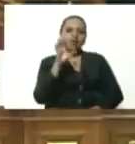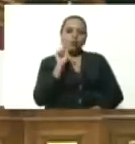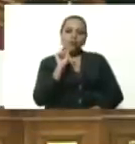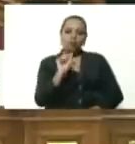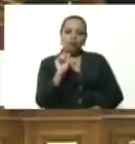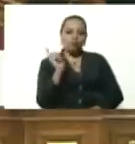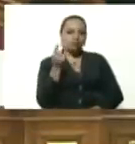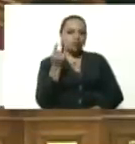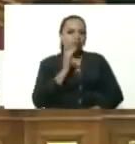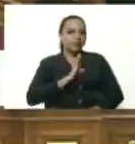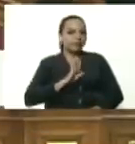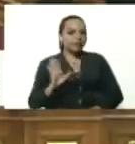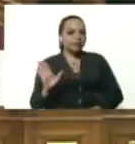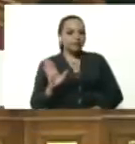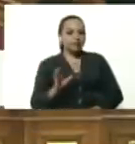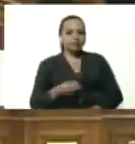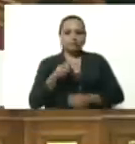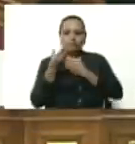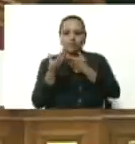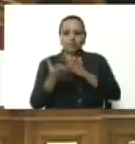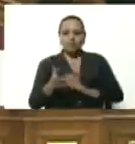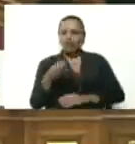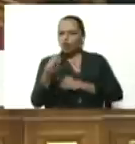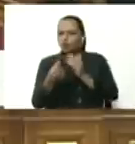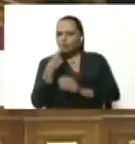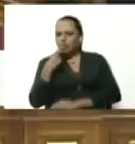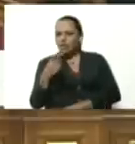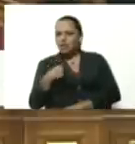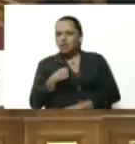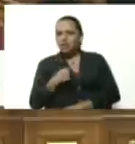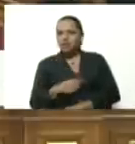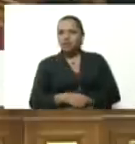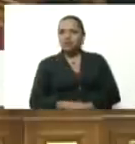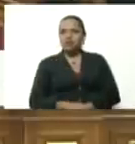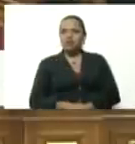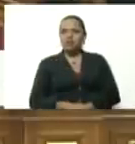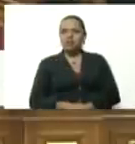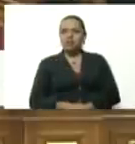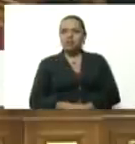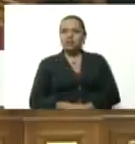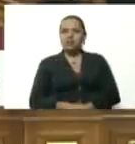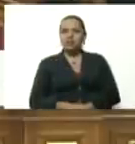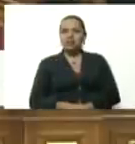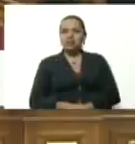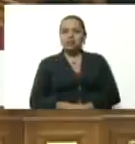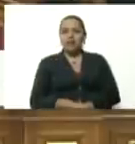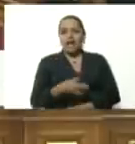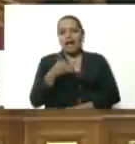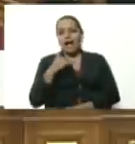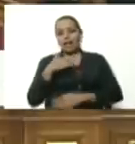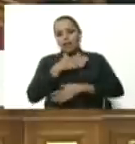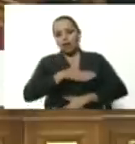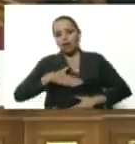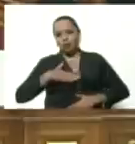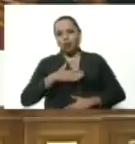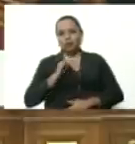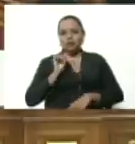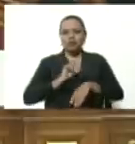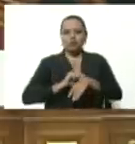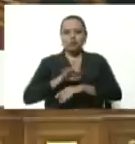5 minutos. ¿Cómo fue que me dijiste? La cómoda cifra de 5 minutos.